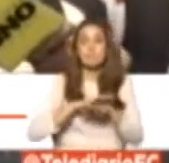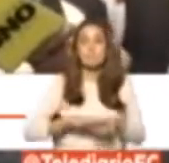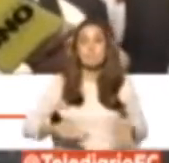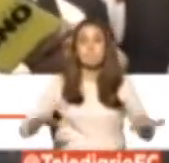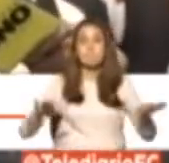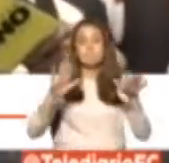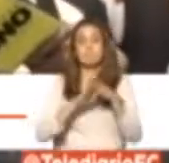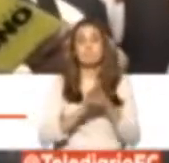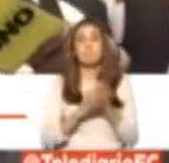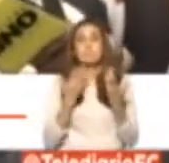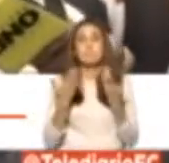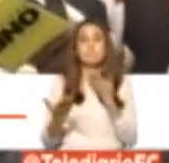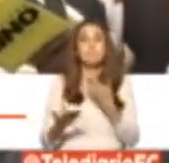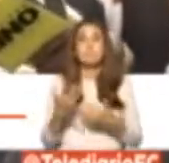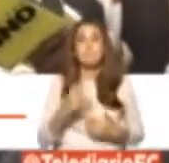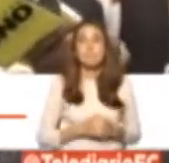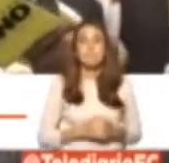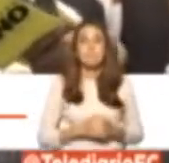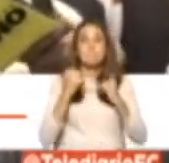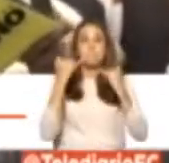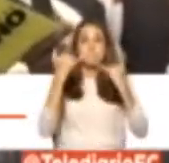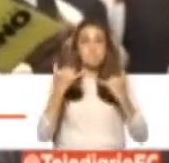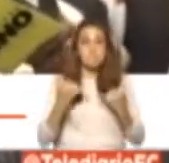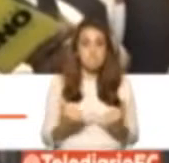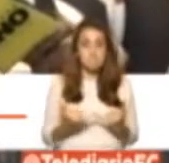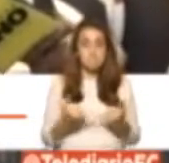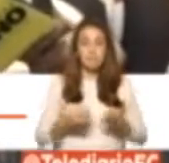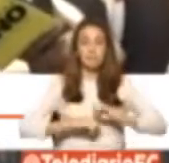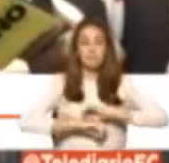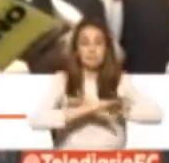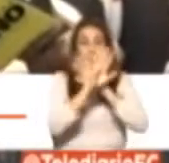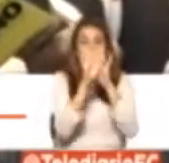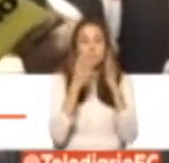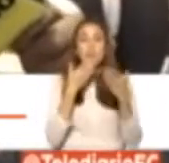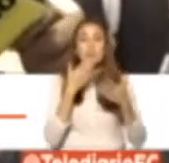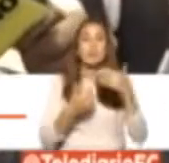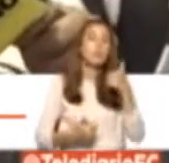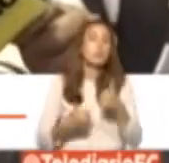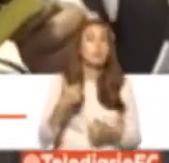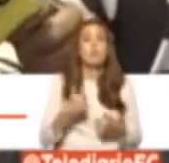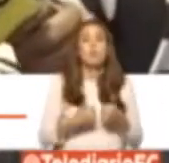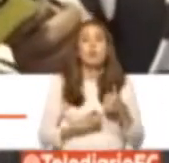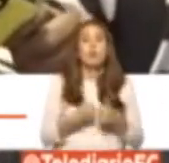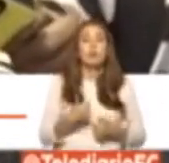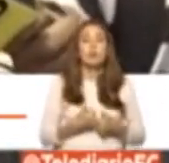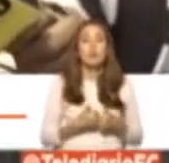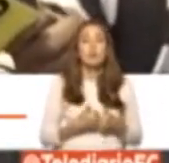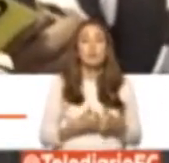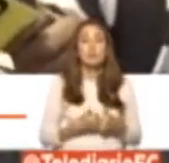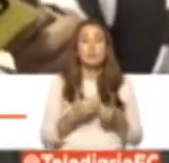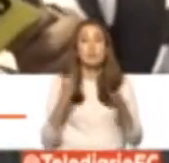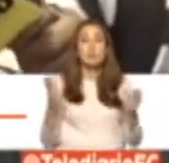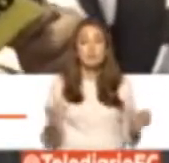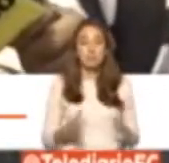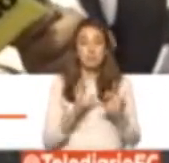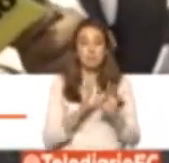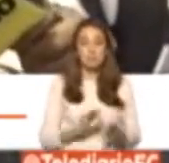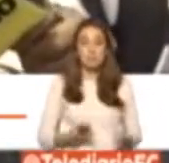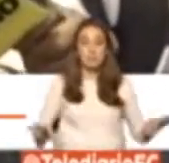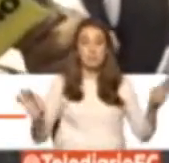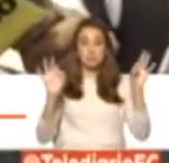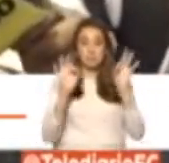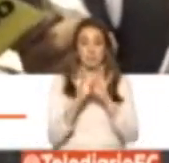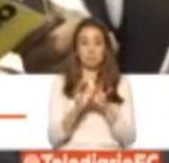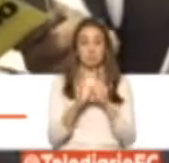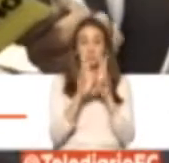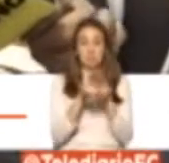Consejo Nacional Electoral. En este caso se trataría de un financiamiento ajeno al Estado, un financiamiento no de la